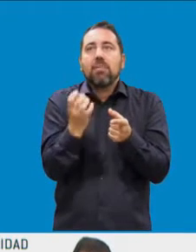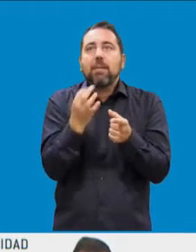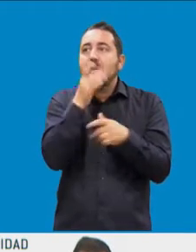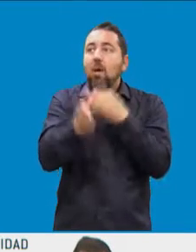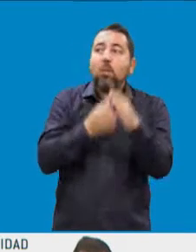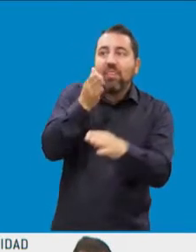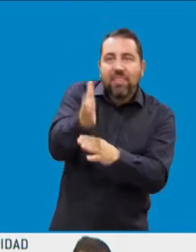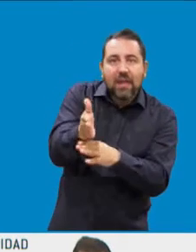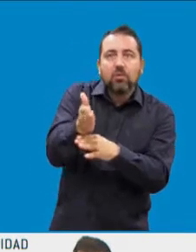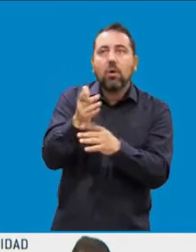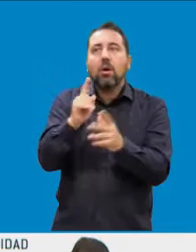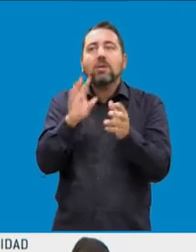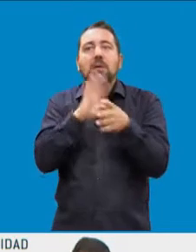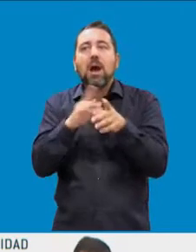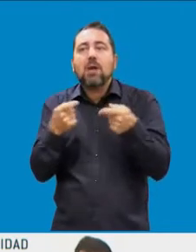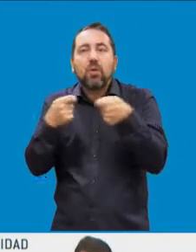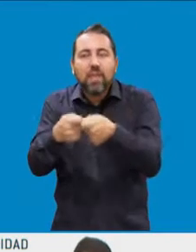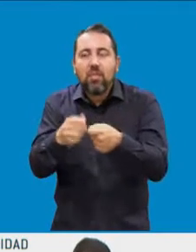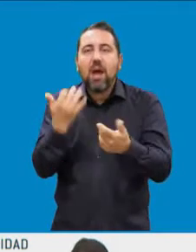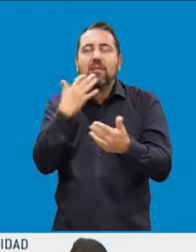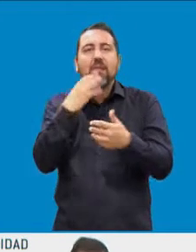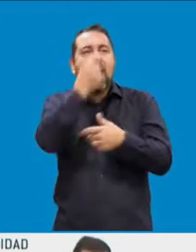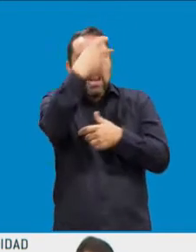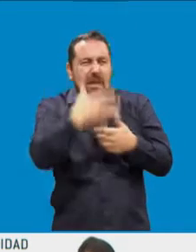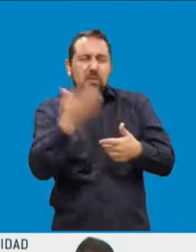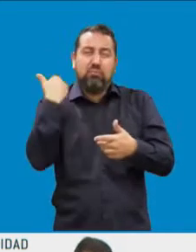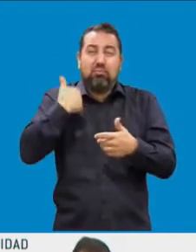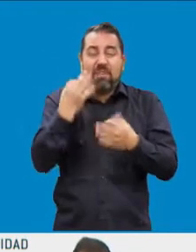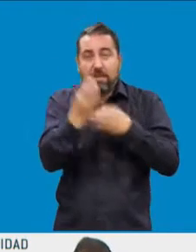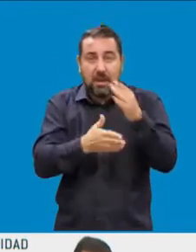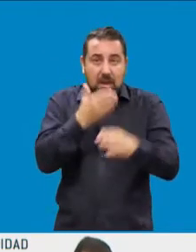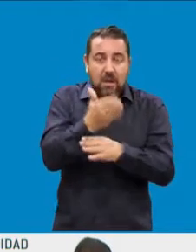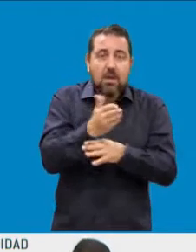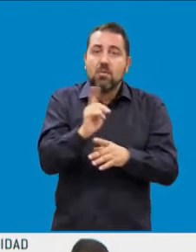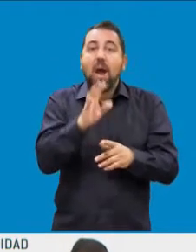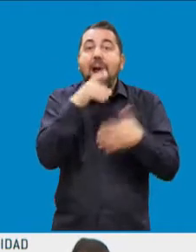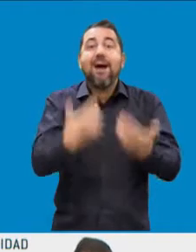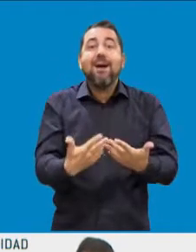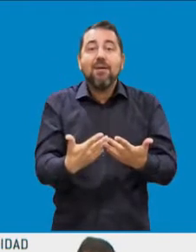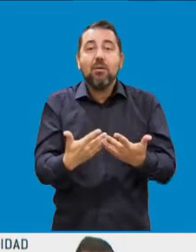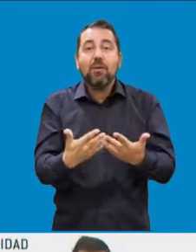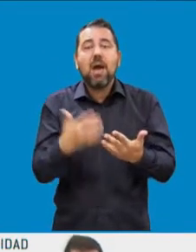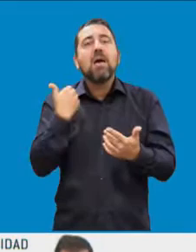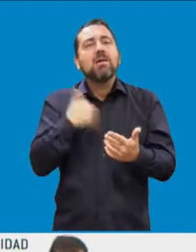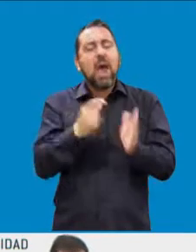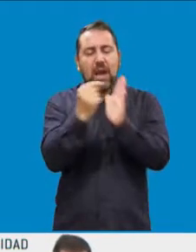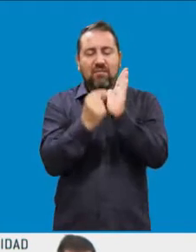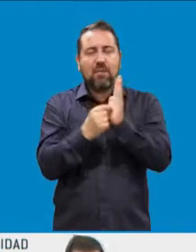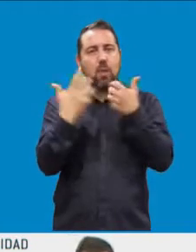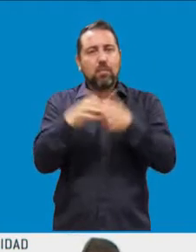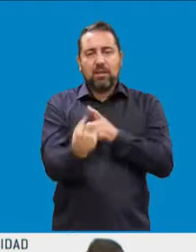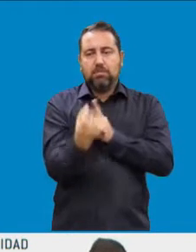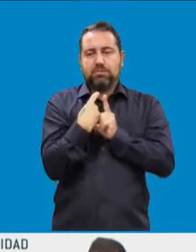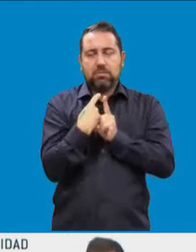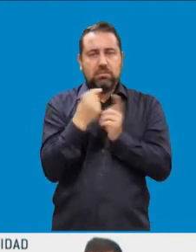estudiantes que no tienen por qué ir al centro asociado a ver las listas como se hacía anteriormente en los tiempos de antaño, sino que ya